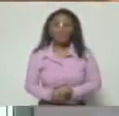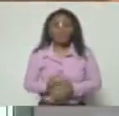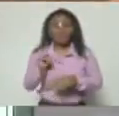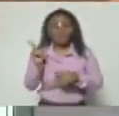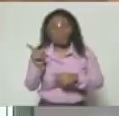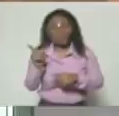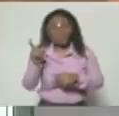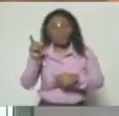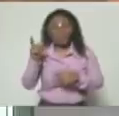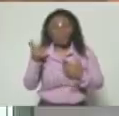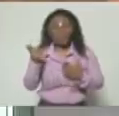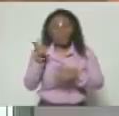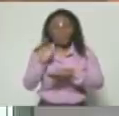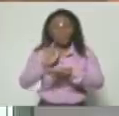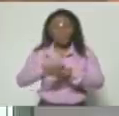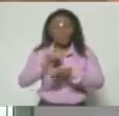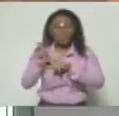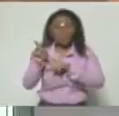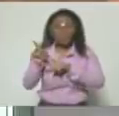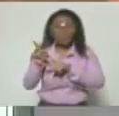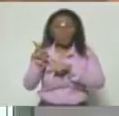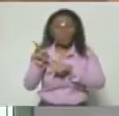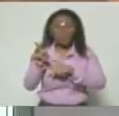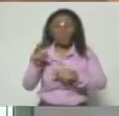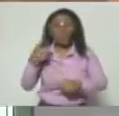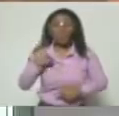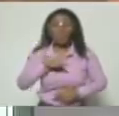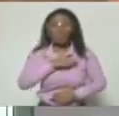precisamente nuestro padre libertador,